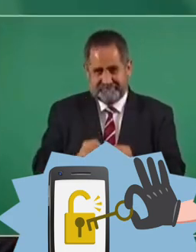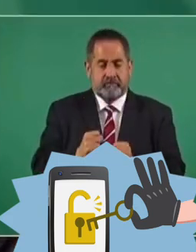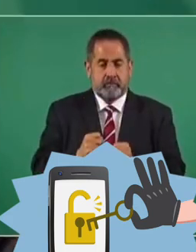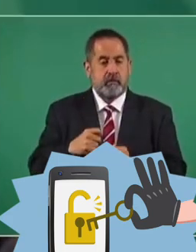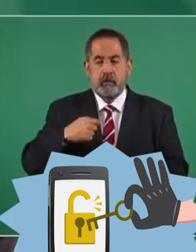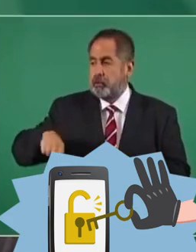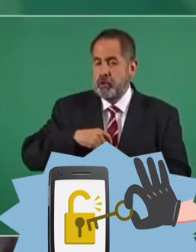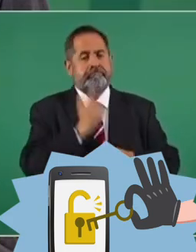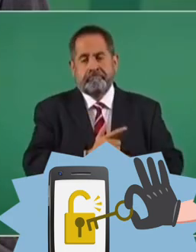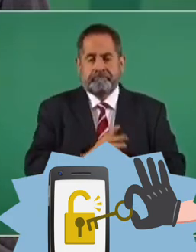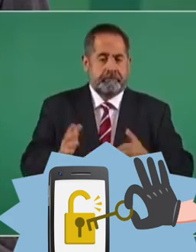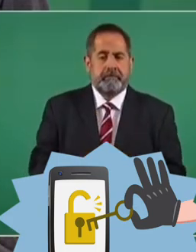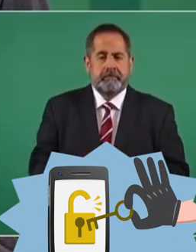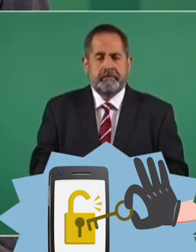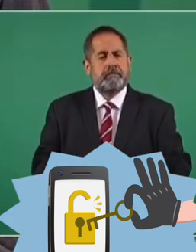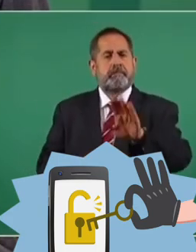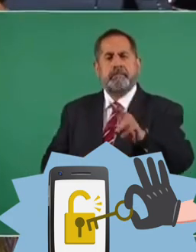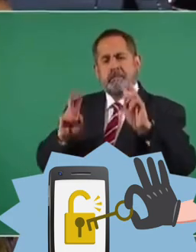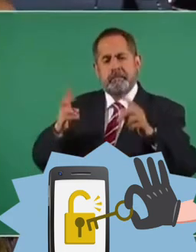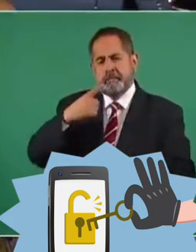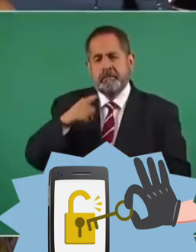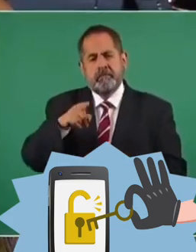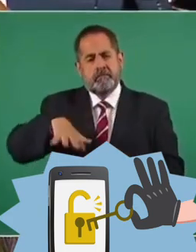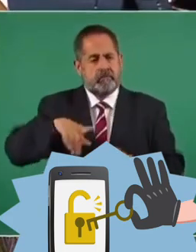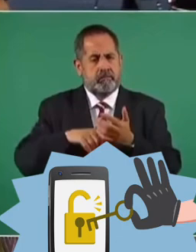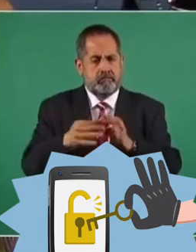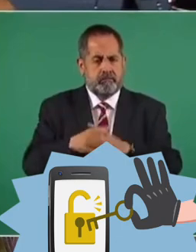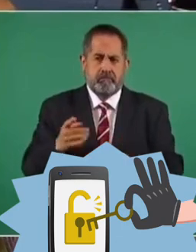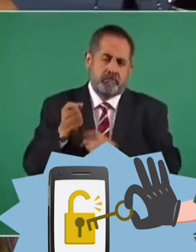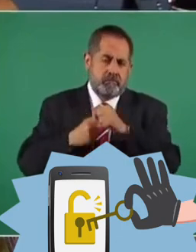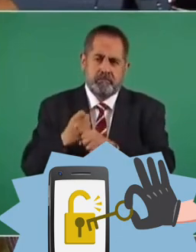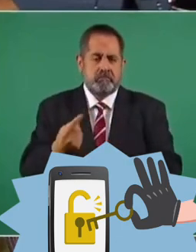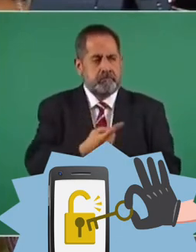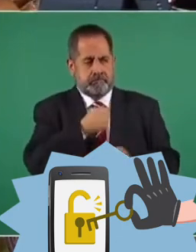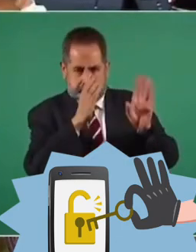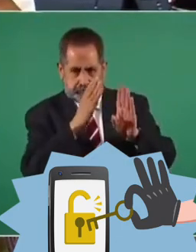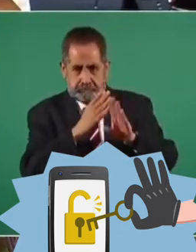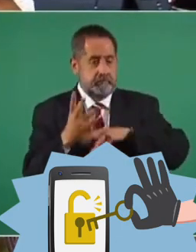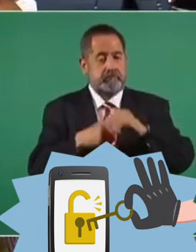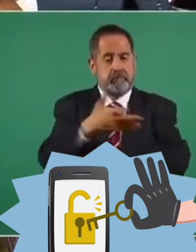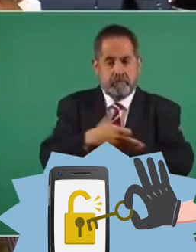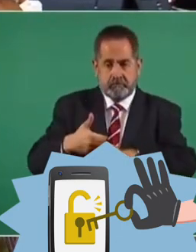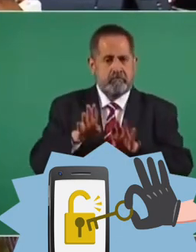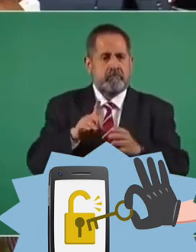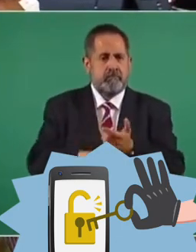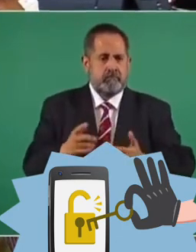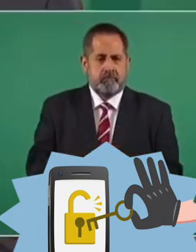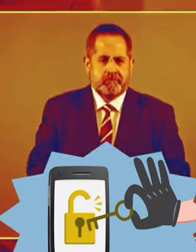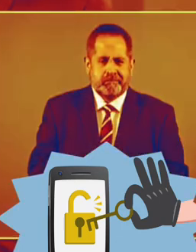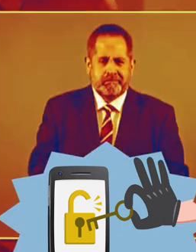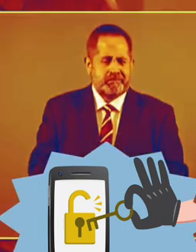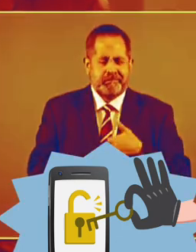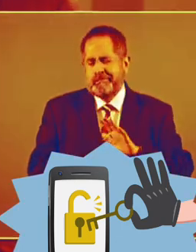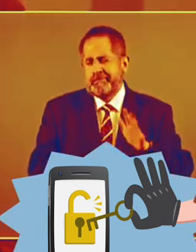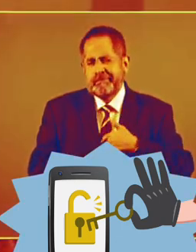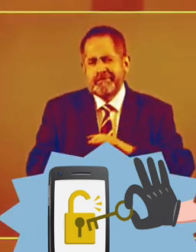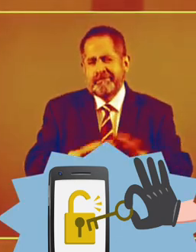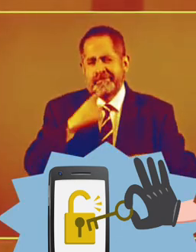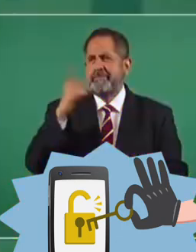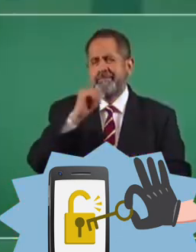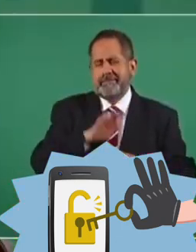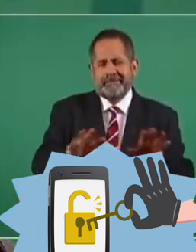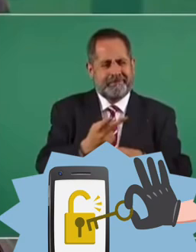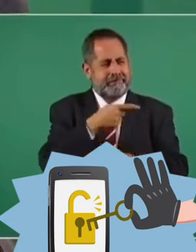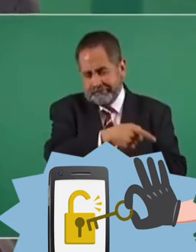es de que nosotros no espiamos a nadie. El tema de la denuncia, y como bueno, usted menciona, ha sido espía durante años, pero le toca a usted ahora tocar a su familia. Por esa razón, no estaría tampoco... No voy a hacer ninguna